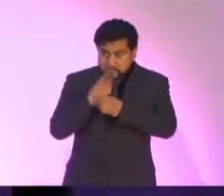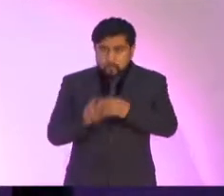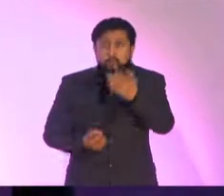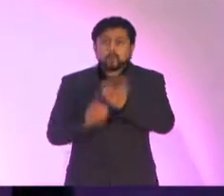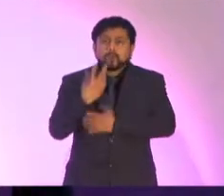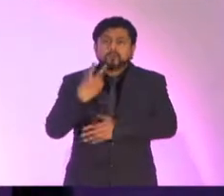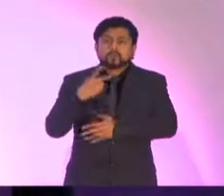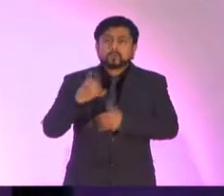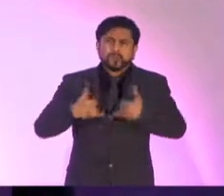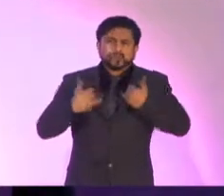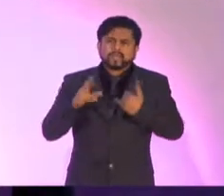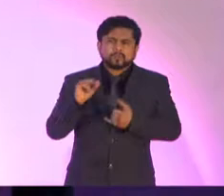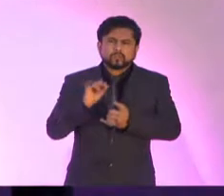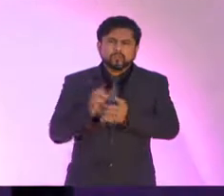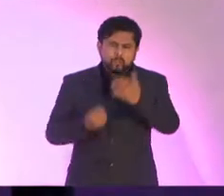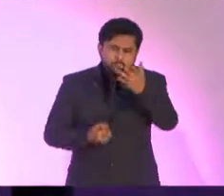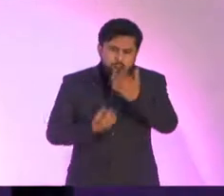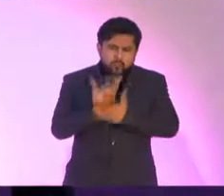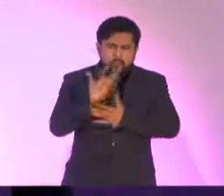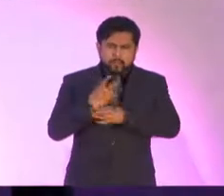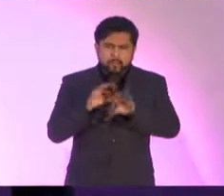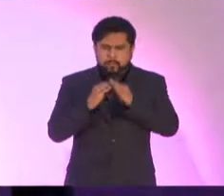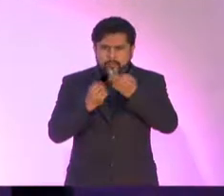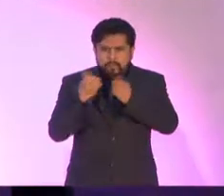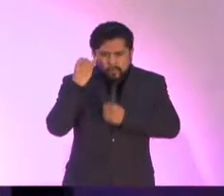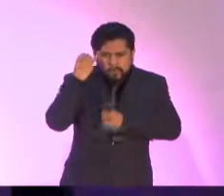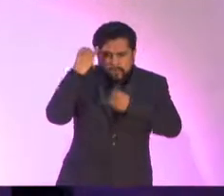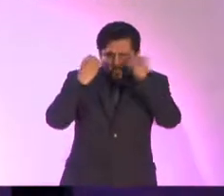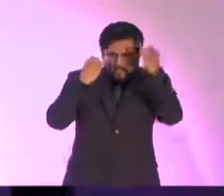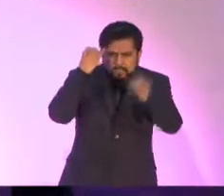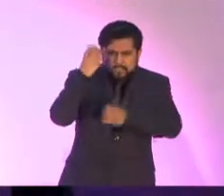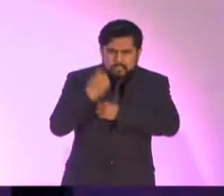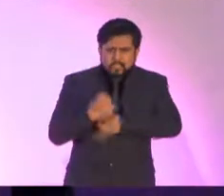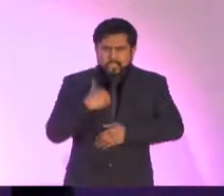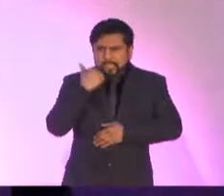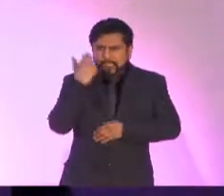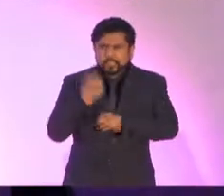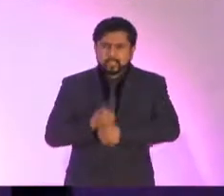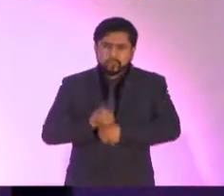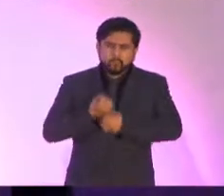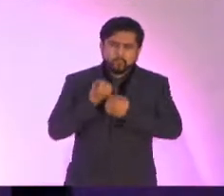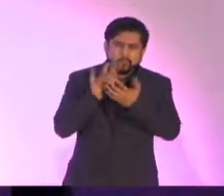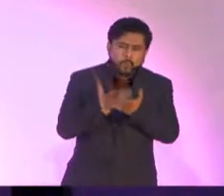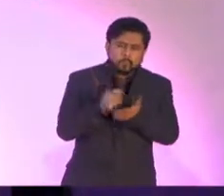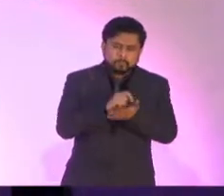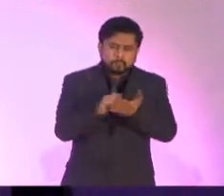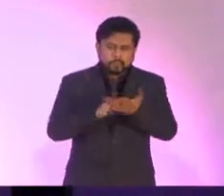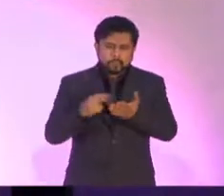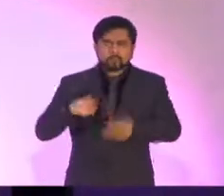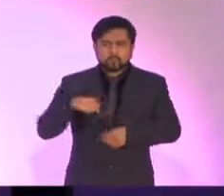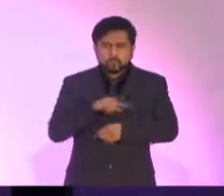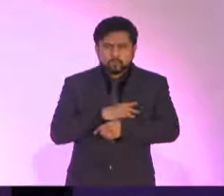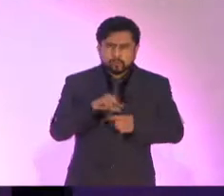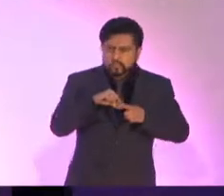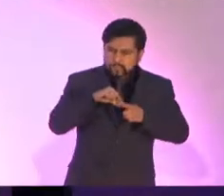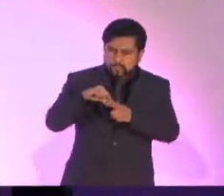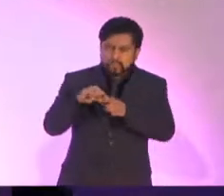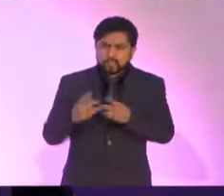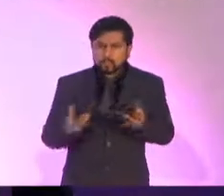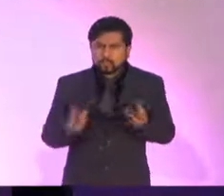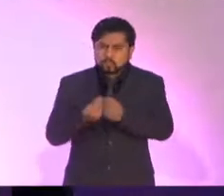siempre escritores nuevos que deseen dar a conocer sus letras y los podemos acompañar en todo tipo